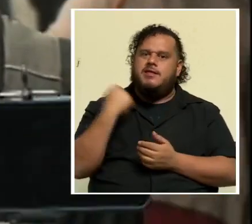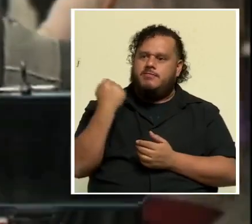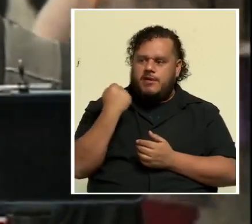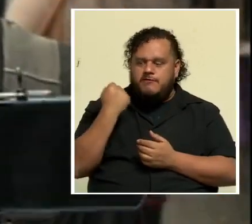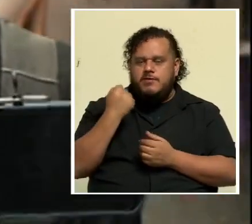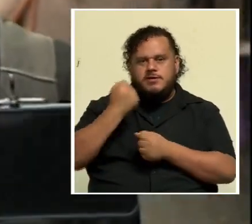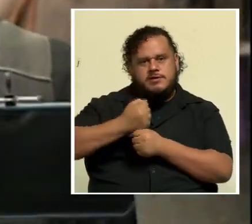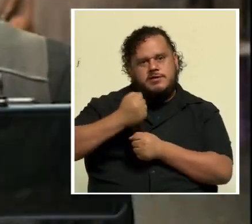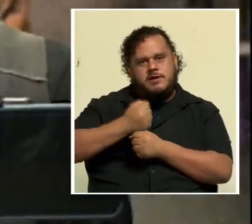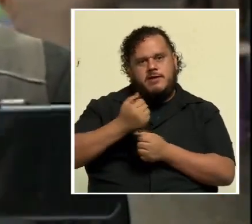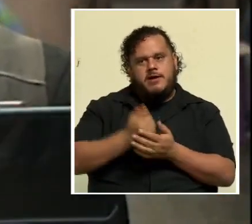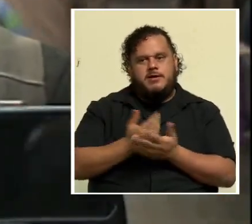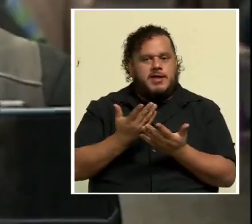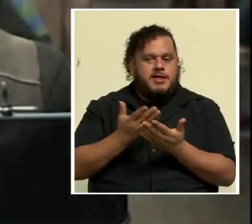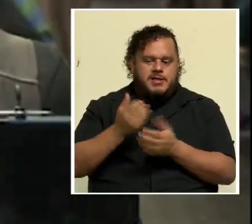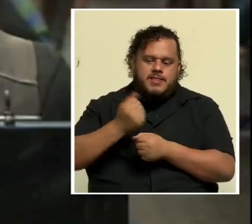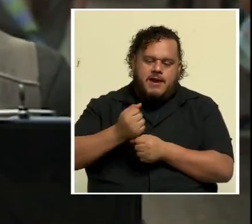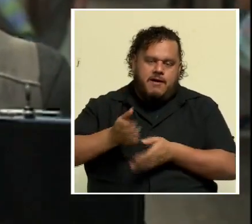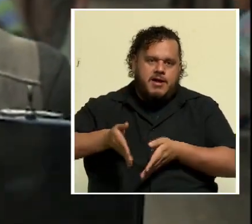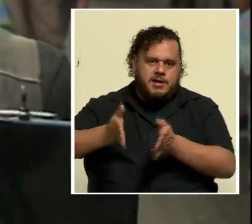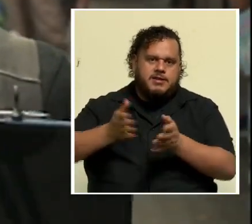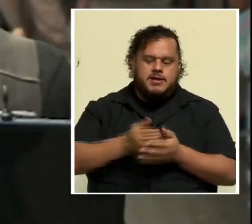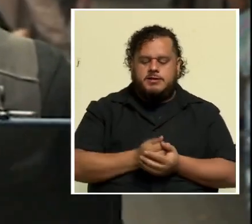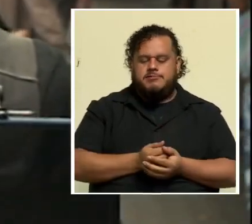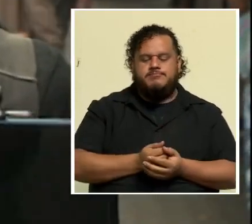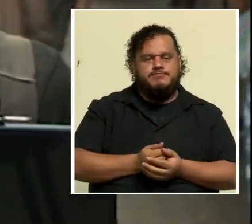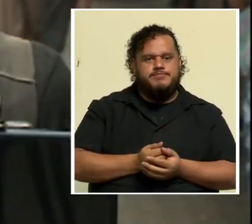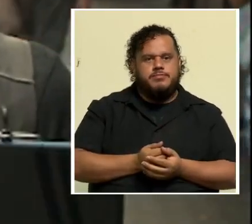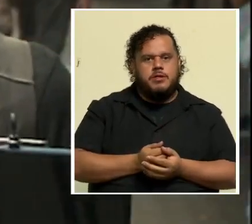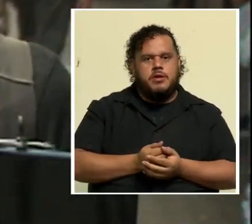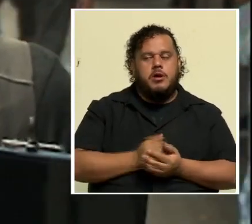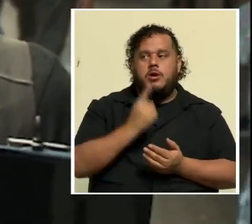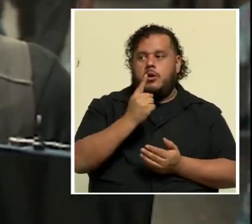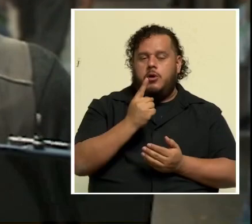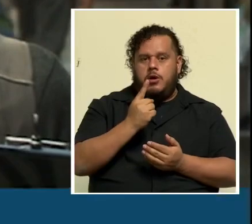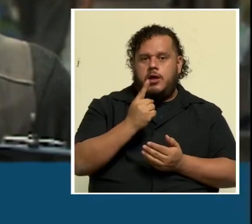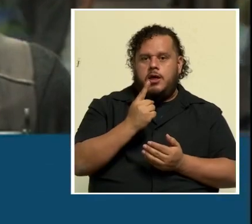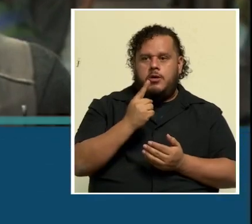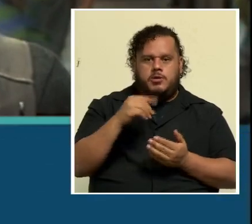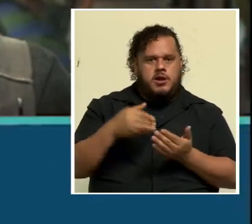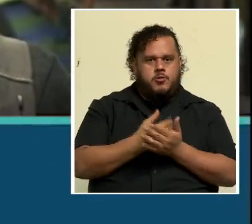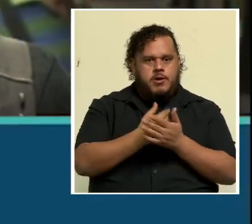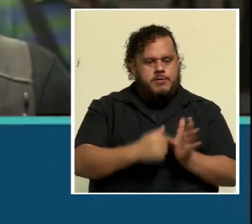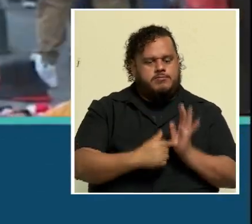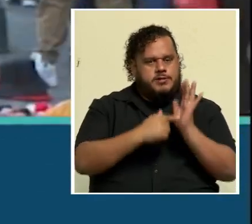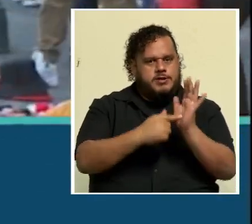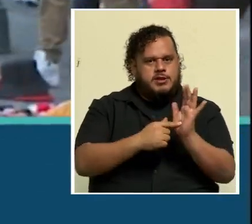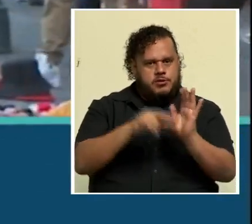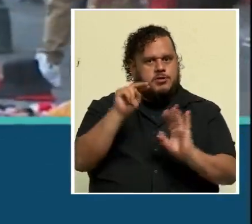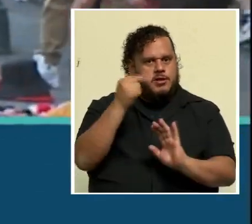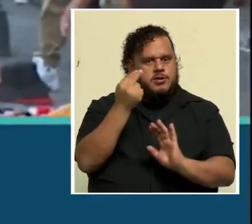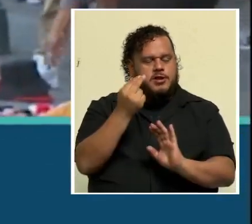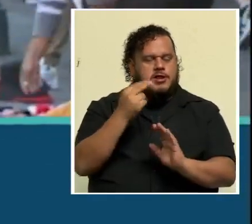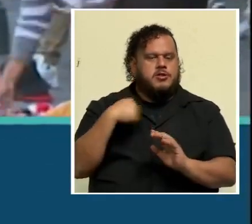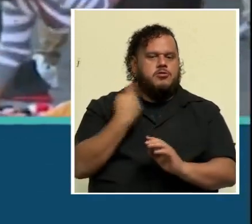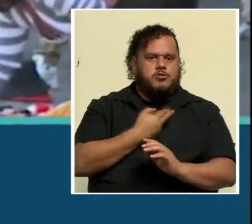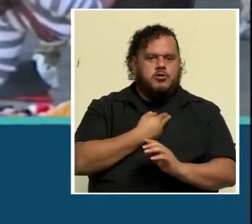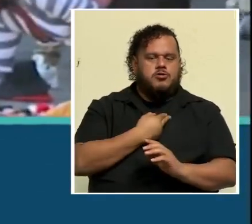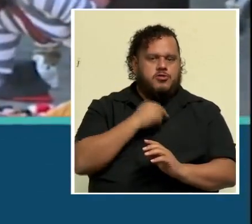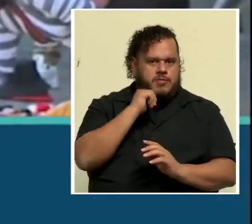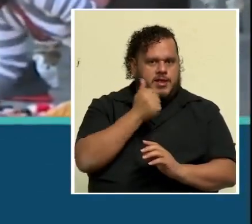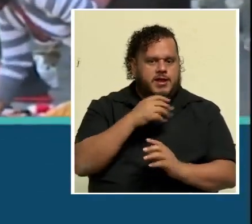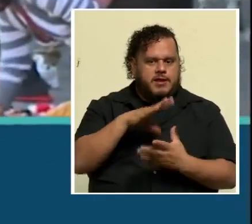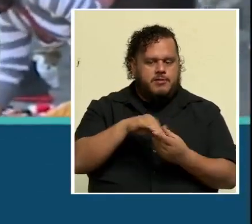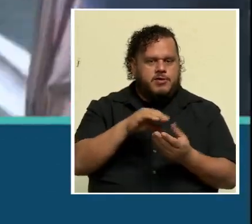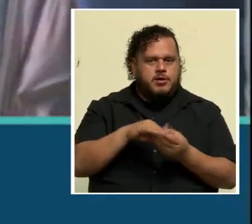es trabajar en las calles. En una nueva edición de 13 Costa Rica Noticias le contamos cómo fue para los